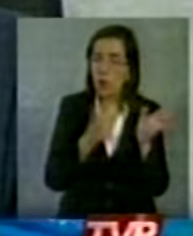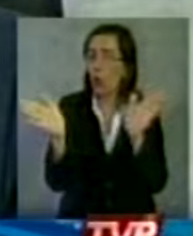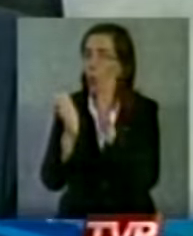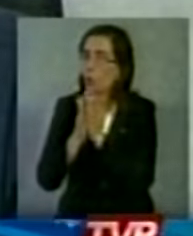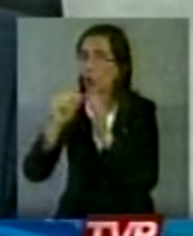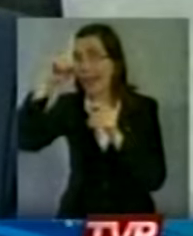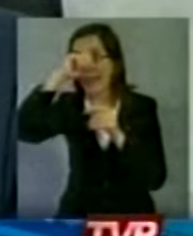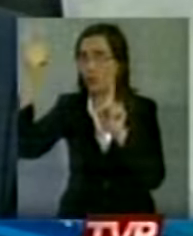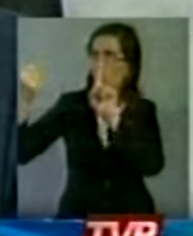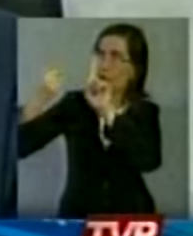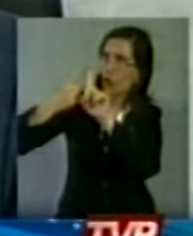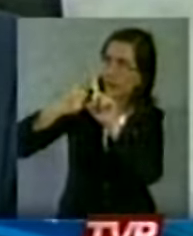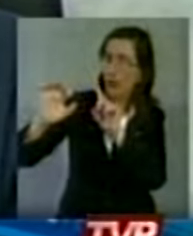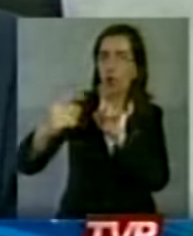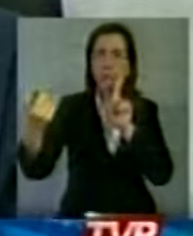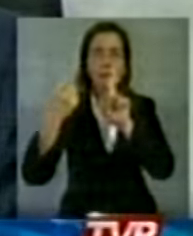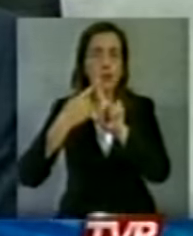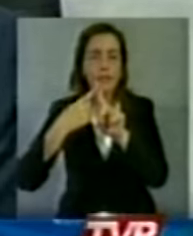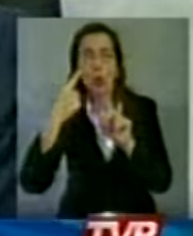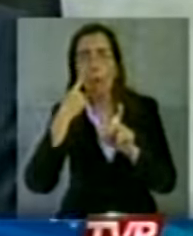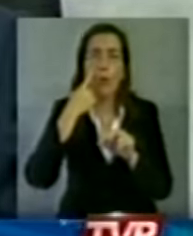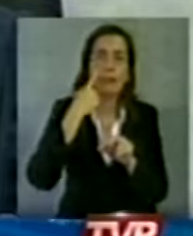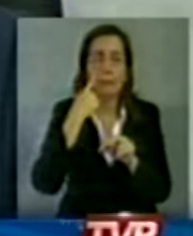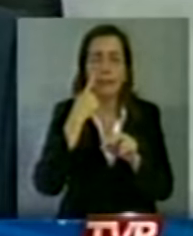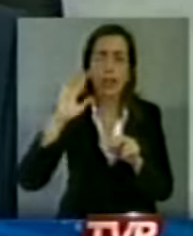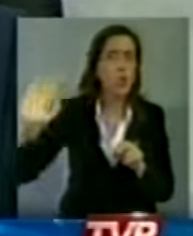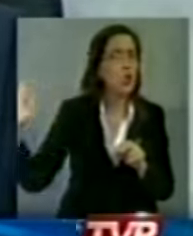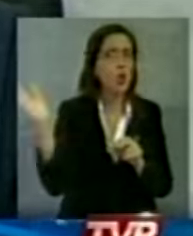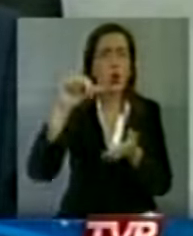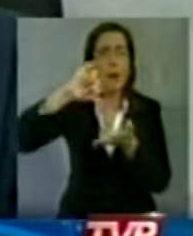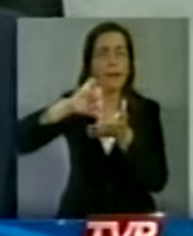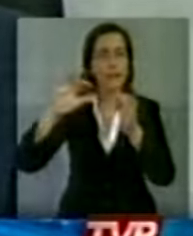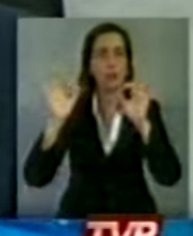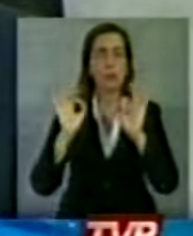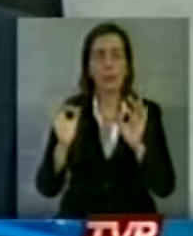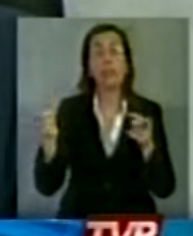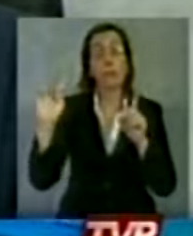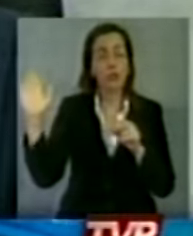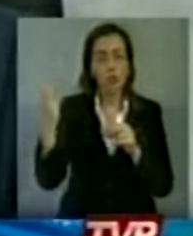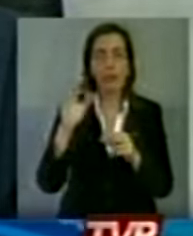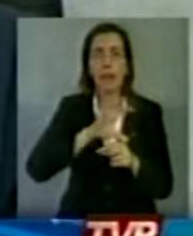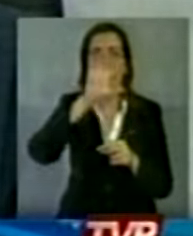instancias nacionales, municipales y locales en todo el territorio de la provincia.